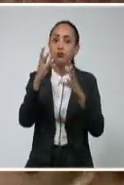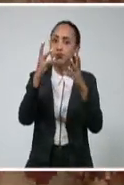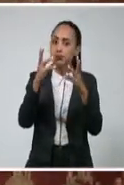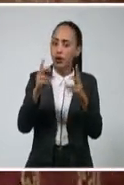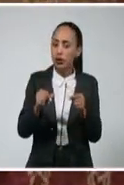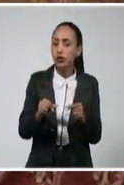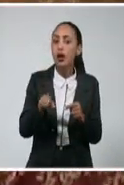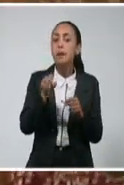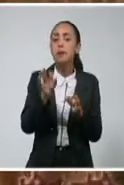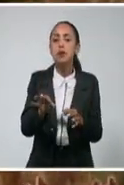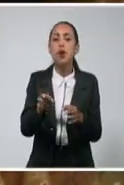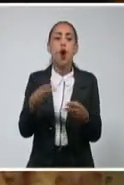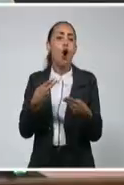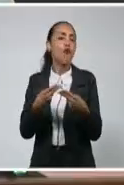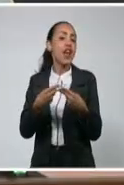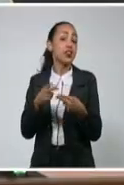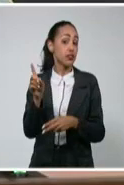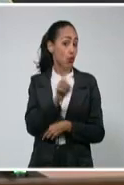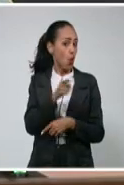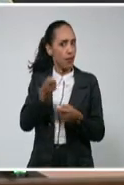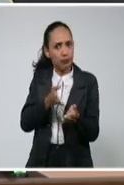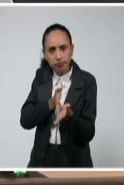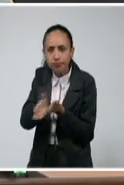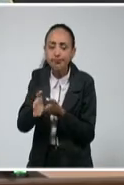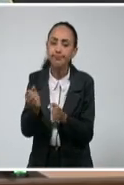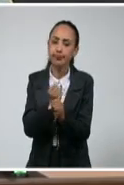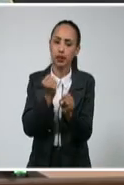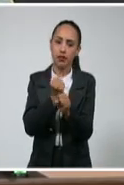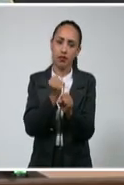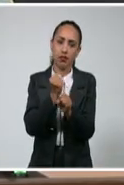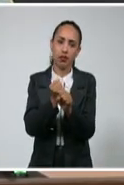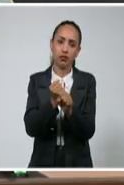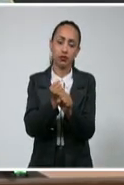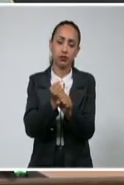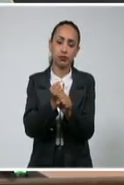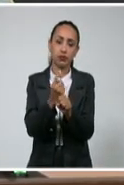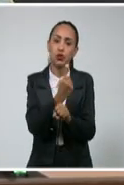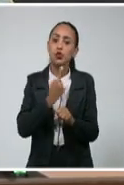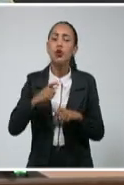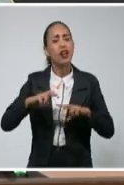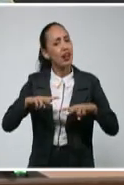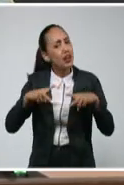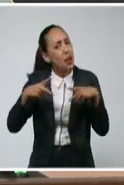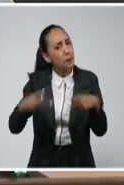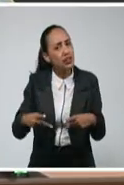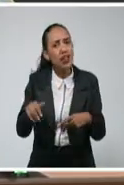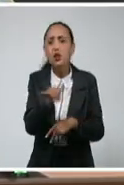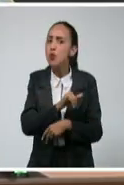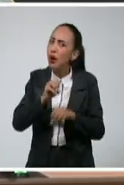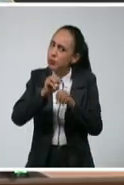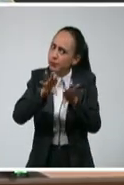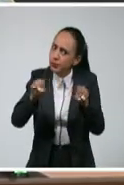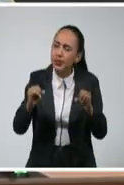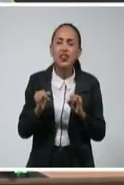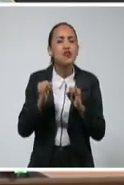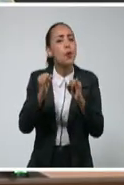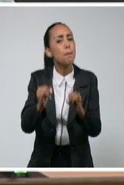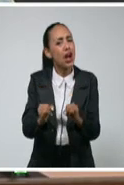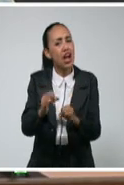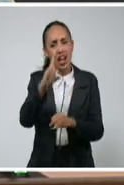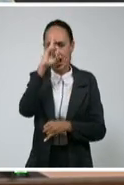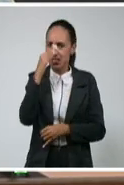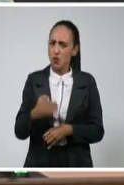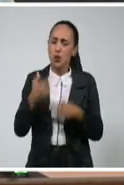deben llevarnos a bajar la guardia. Tenemos que seguir insistiendo en el tema de la promoción y educación para la salud, que está relacionado